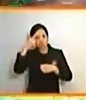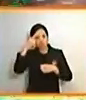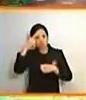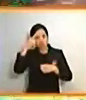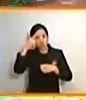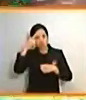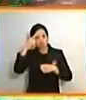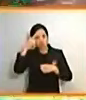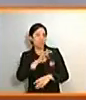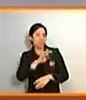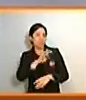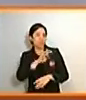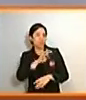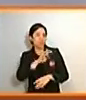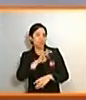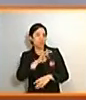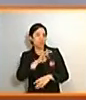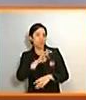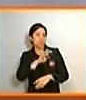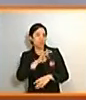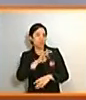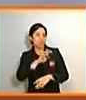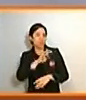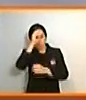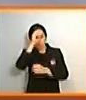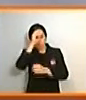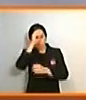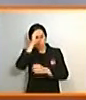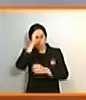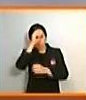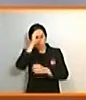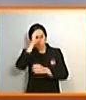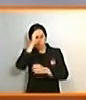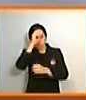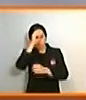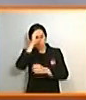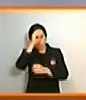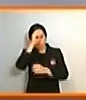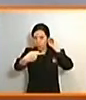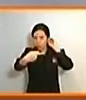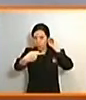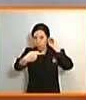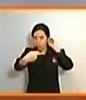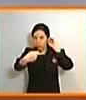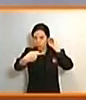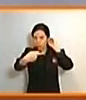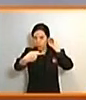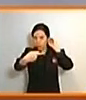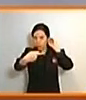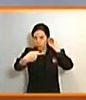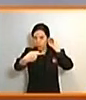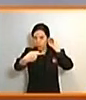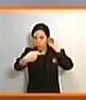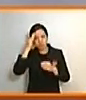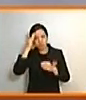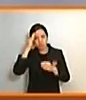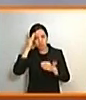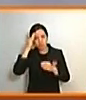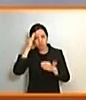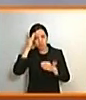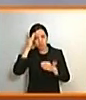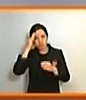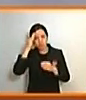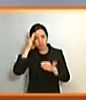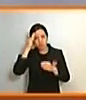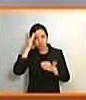por todos ustedes de hacer de sus sueños una realidad con la diaria. Así que atentos, pantalla, vamos a conocer el primer dígito